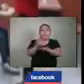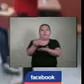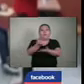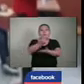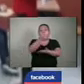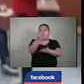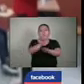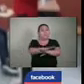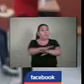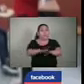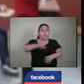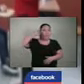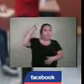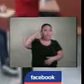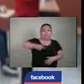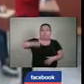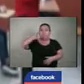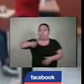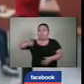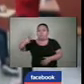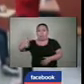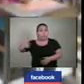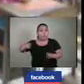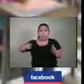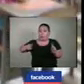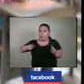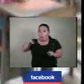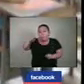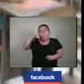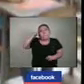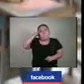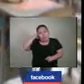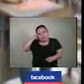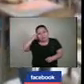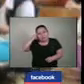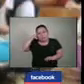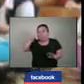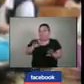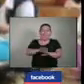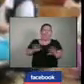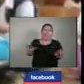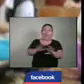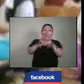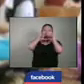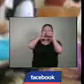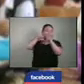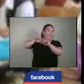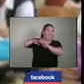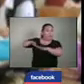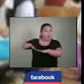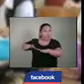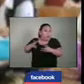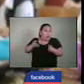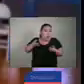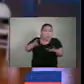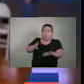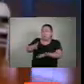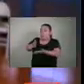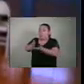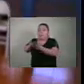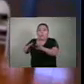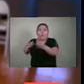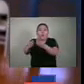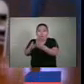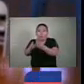es obligatorio en las universidades. Aquel que así lo considere, que así lo determine llegar a las aulas